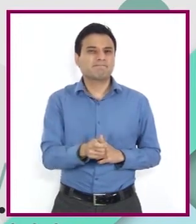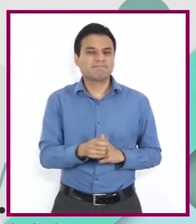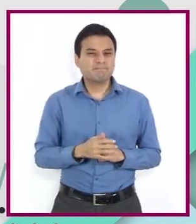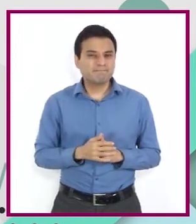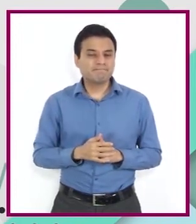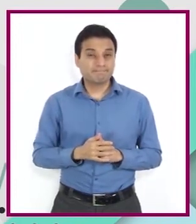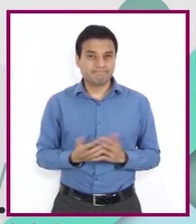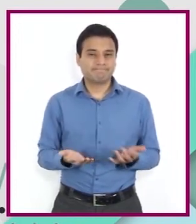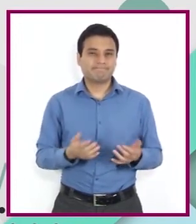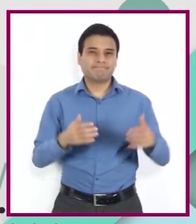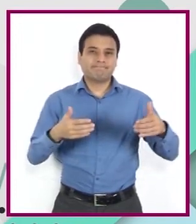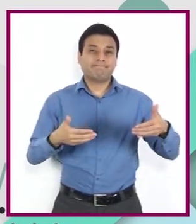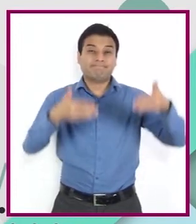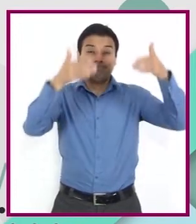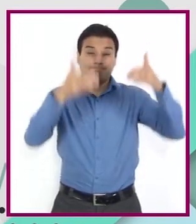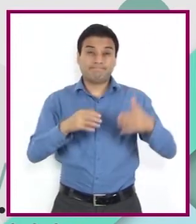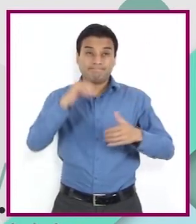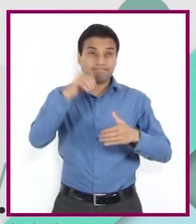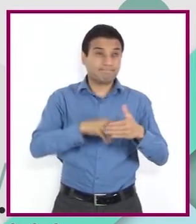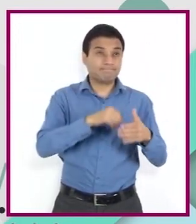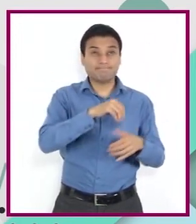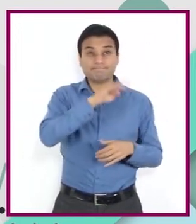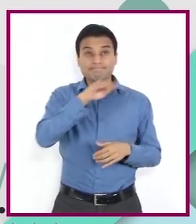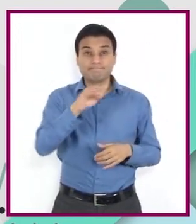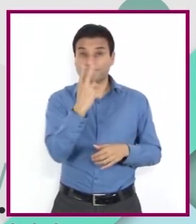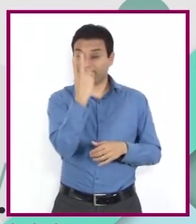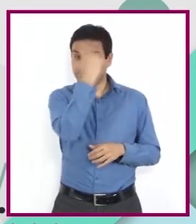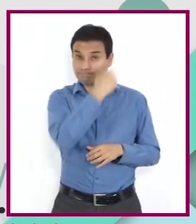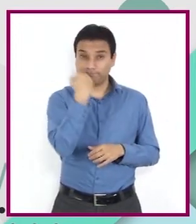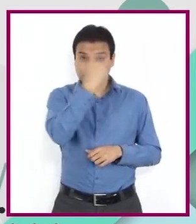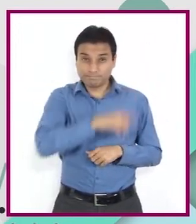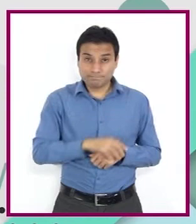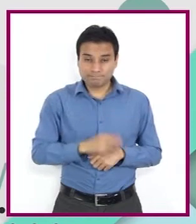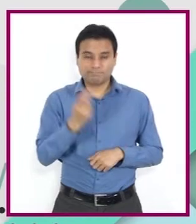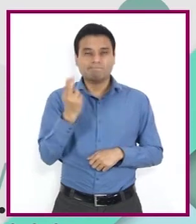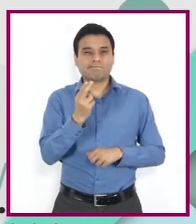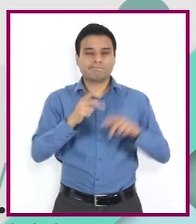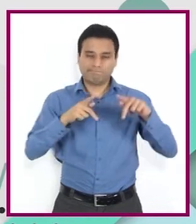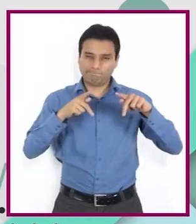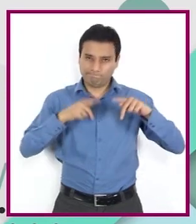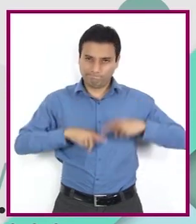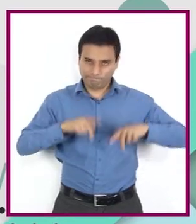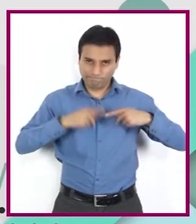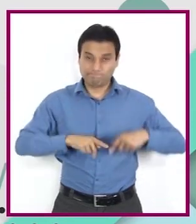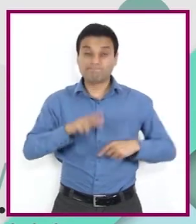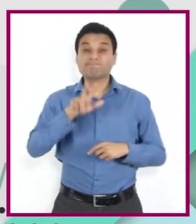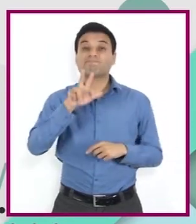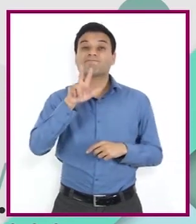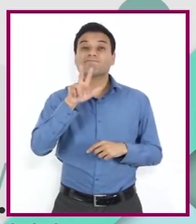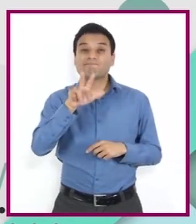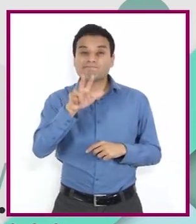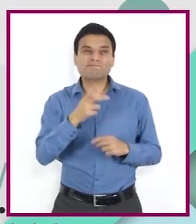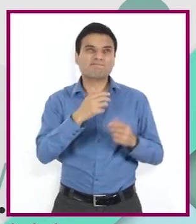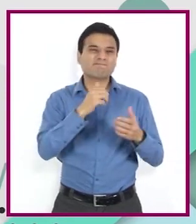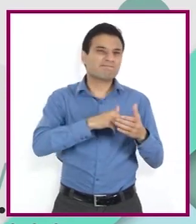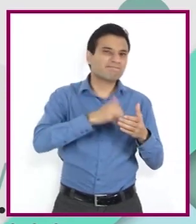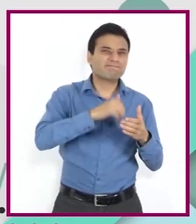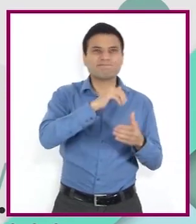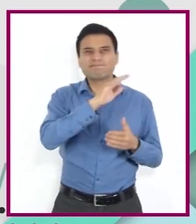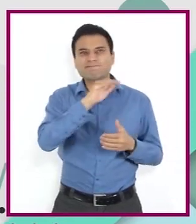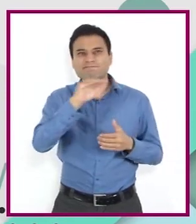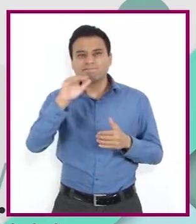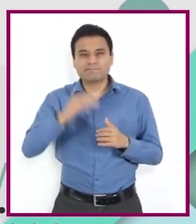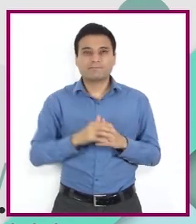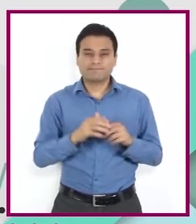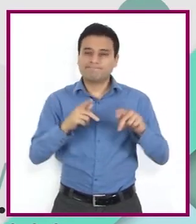que para pintar el muro en 2 horas necesitaríamos 18 personas, es decir, la cantidad de personas